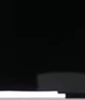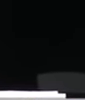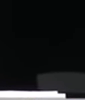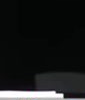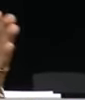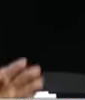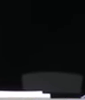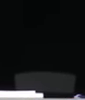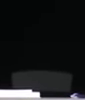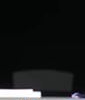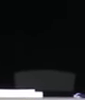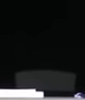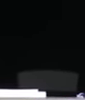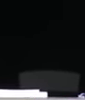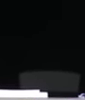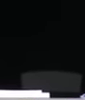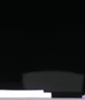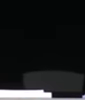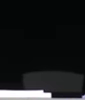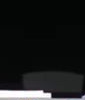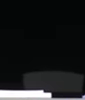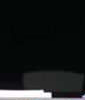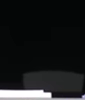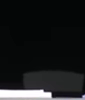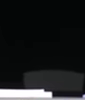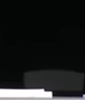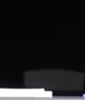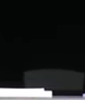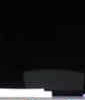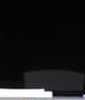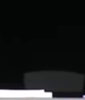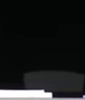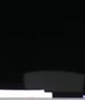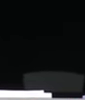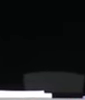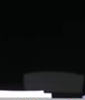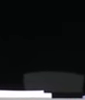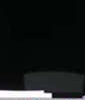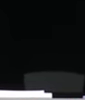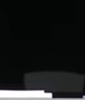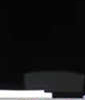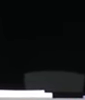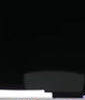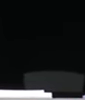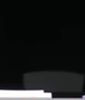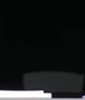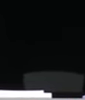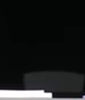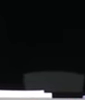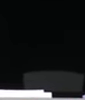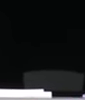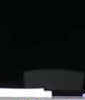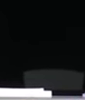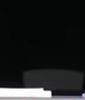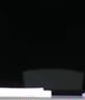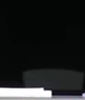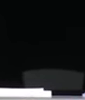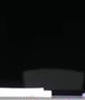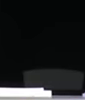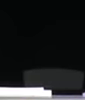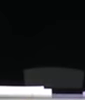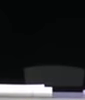el dinero llegue al salón de clase. Pasó la época de cualquier desarrollo. Necesitamos desarrollo sustentable. Por eso